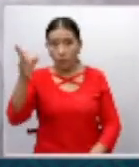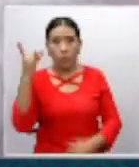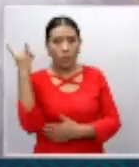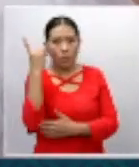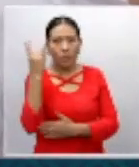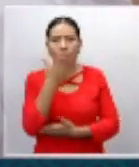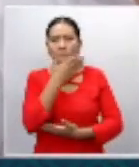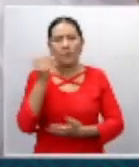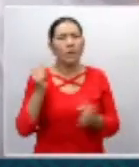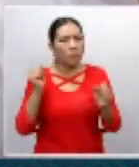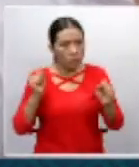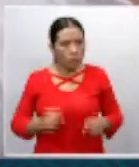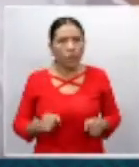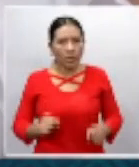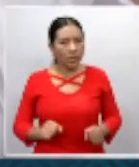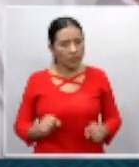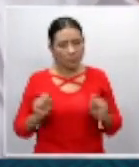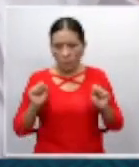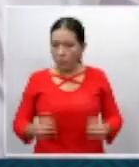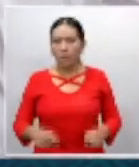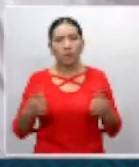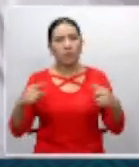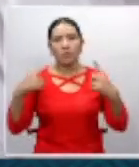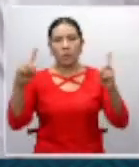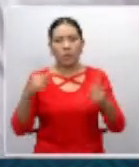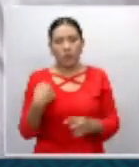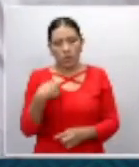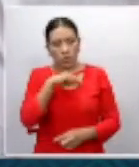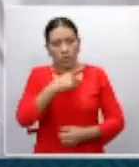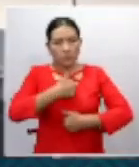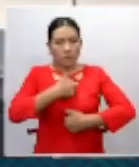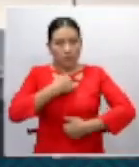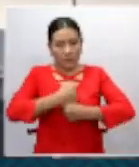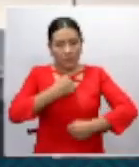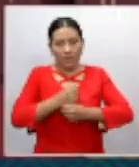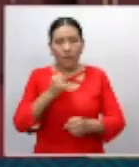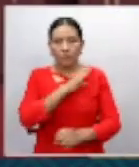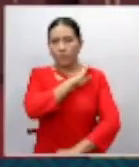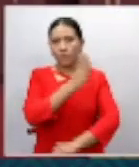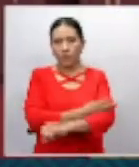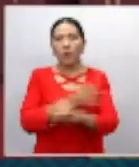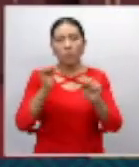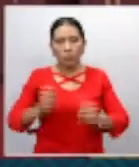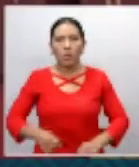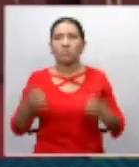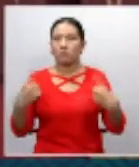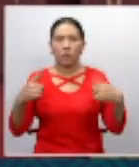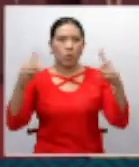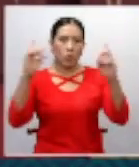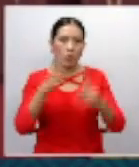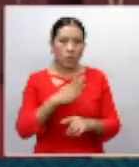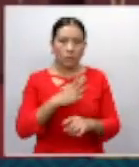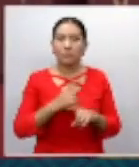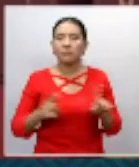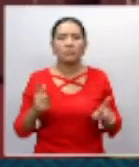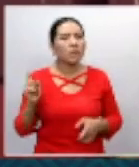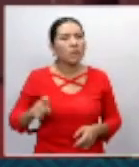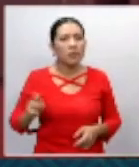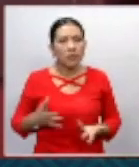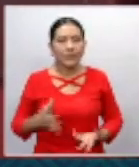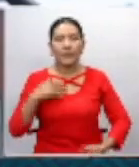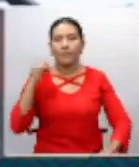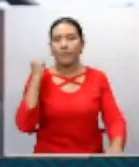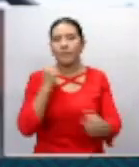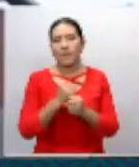mejor Bolivia es posible y está en nuestras manos el lograrlo. Para eso, ¿qué necesitamos? Un trabajo